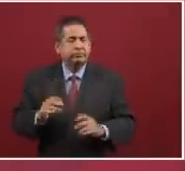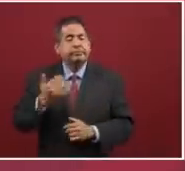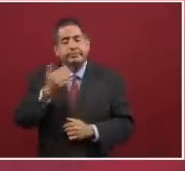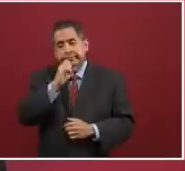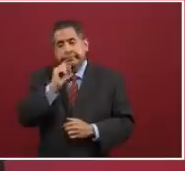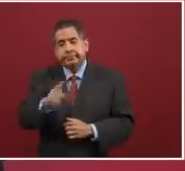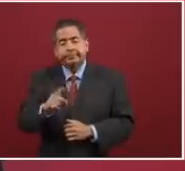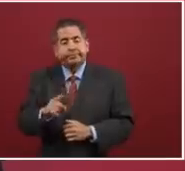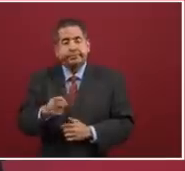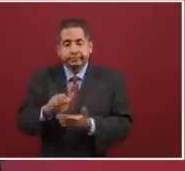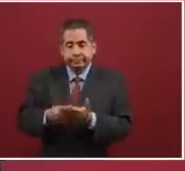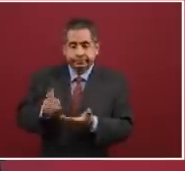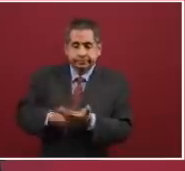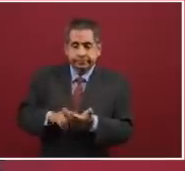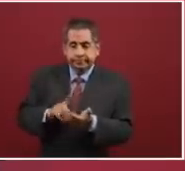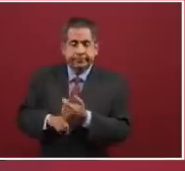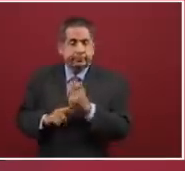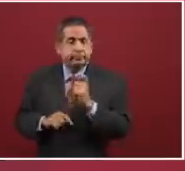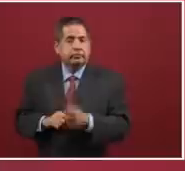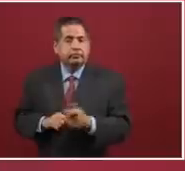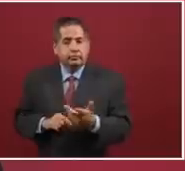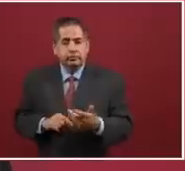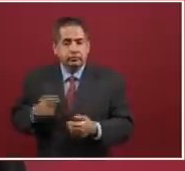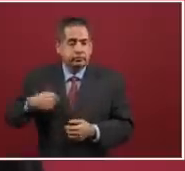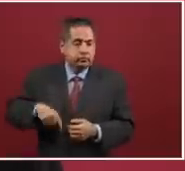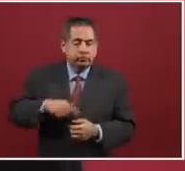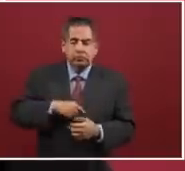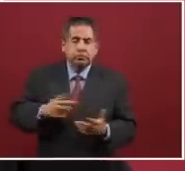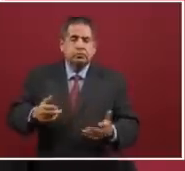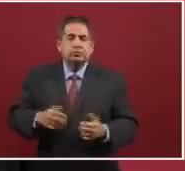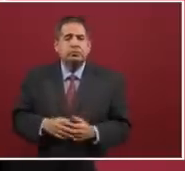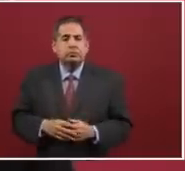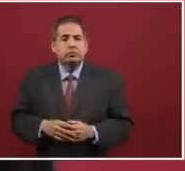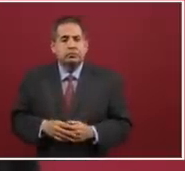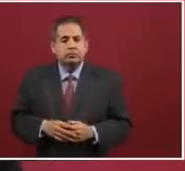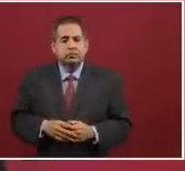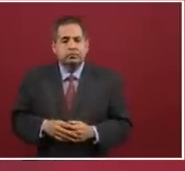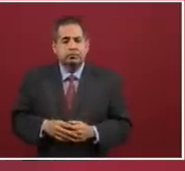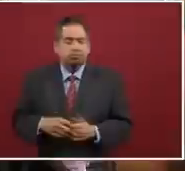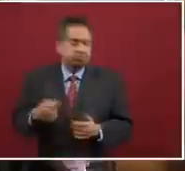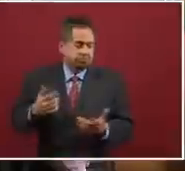y al mismo tiempo estamos